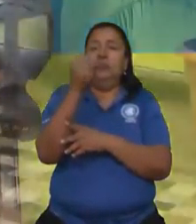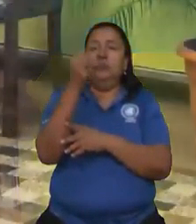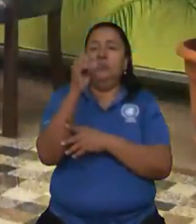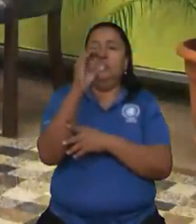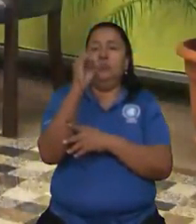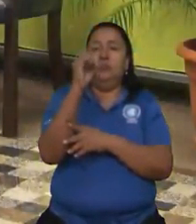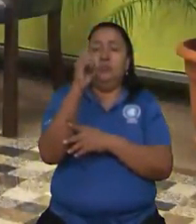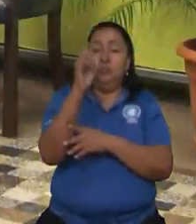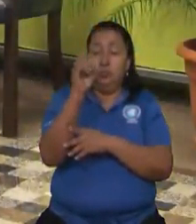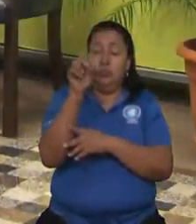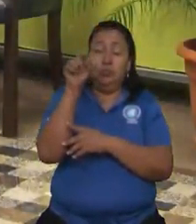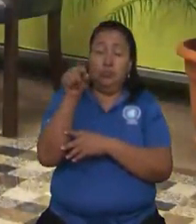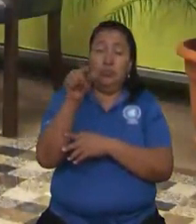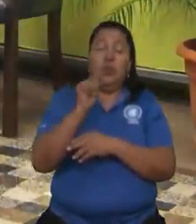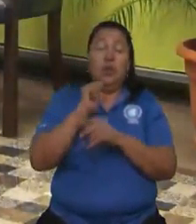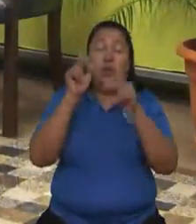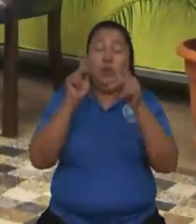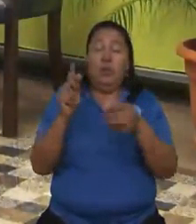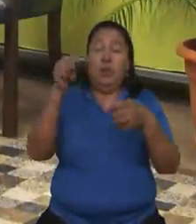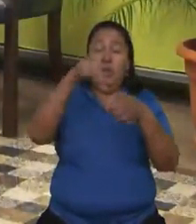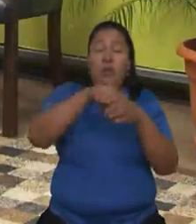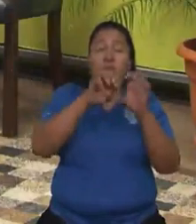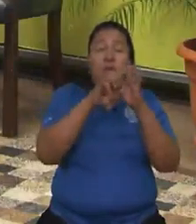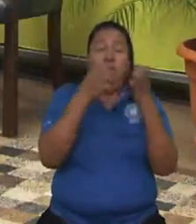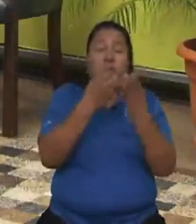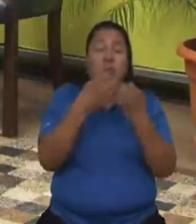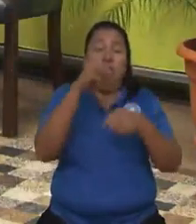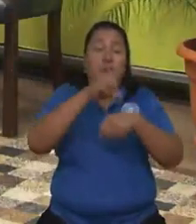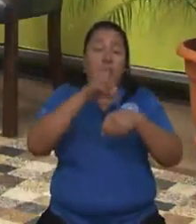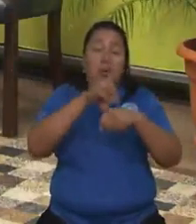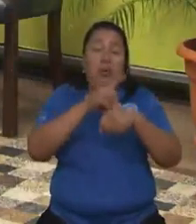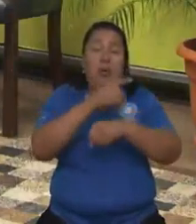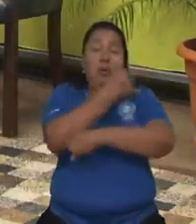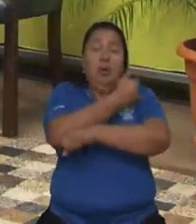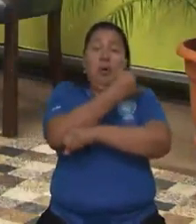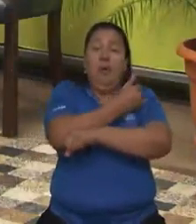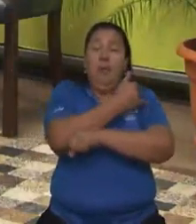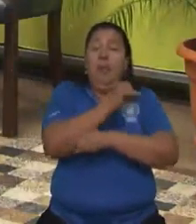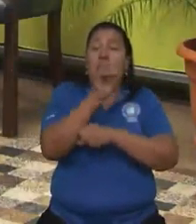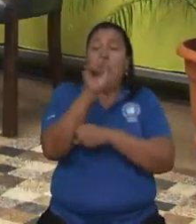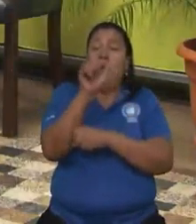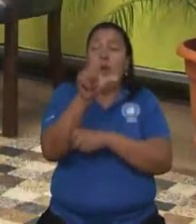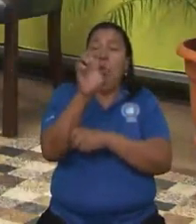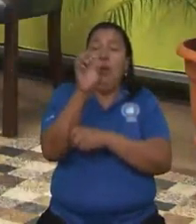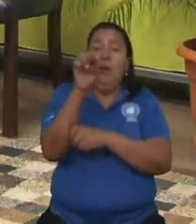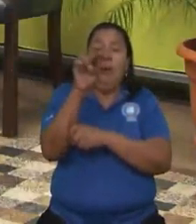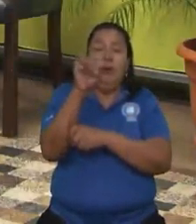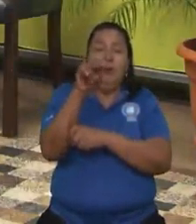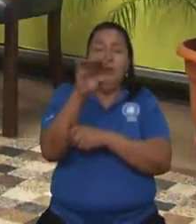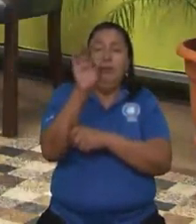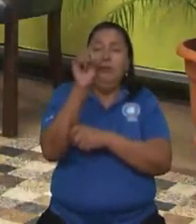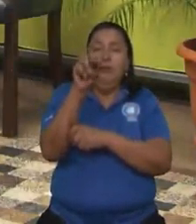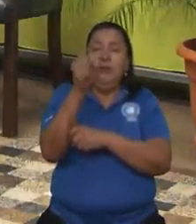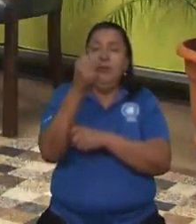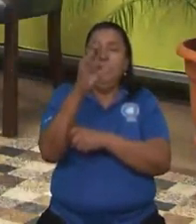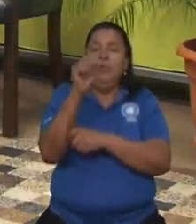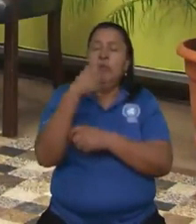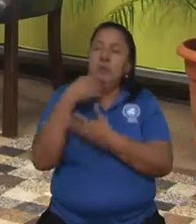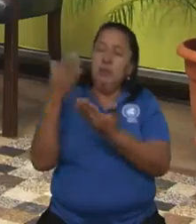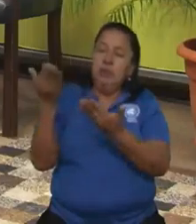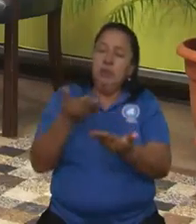introduzca agua en nuestro oído. Para hablar precisamente de este tema, hemos invitado a la doctora